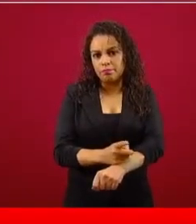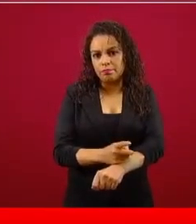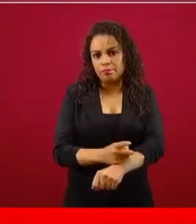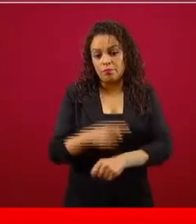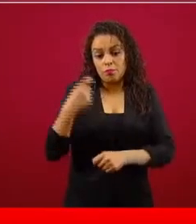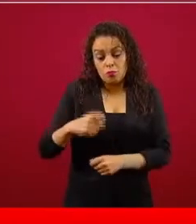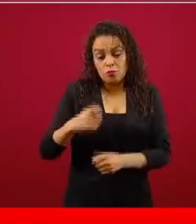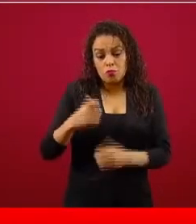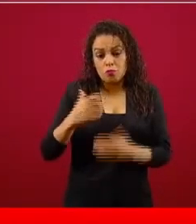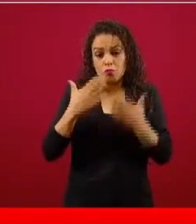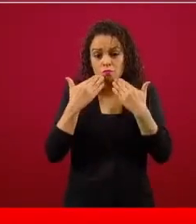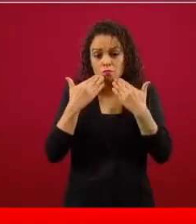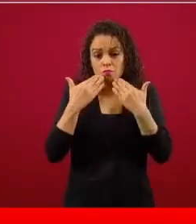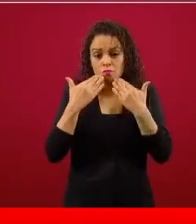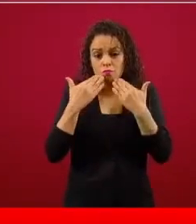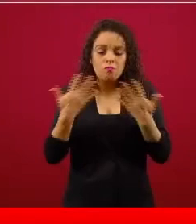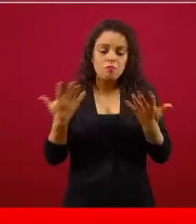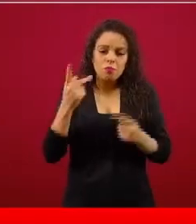Entonces,